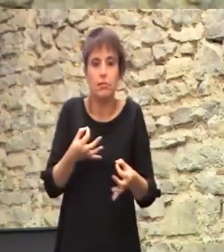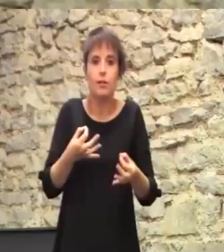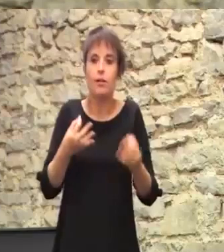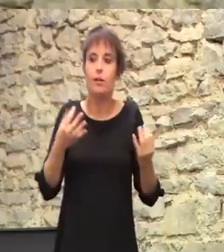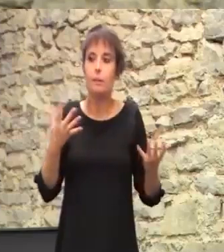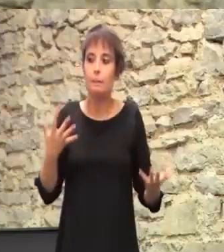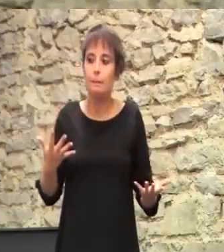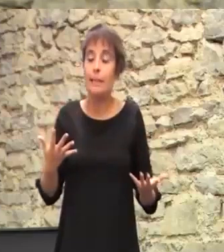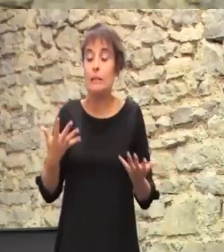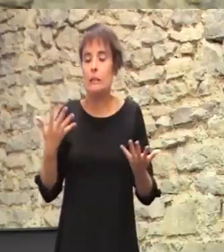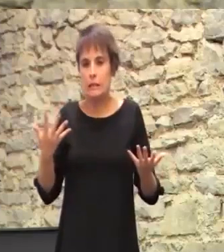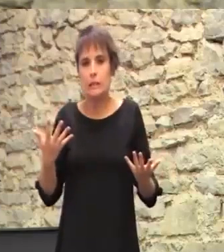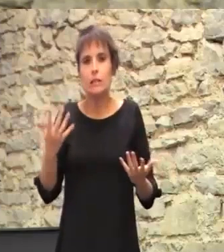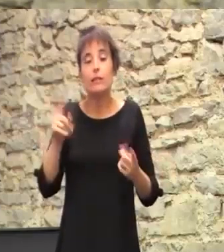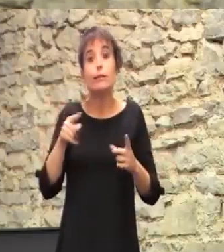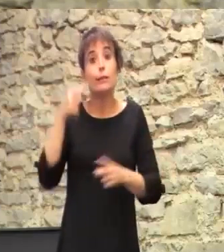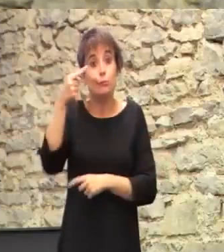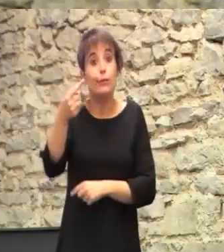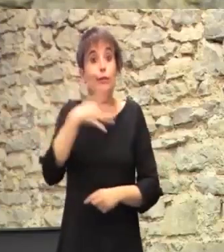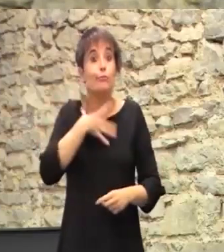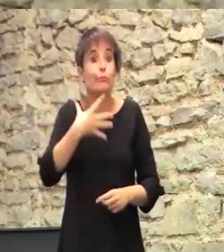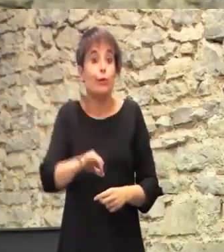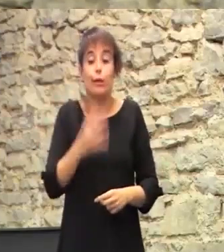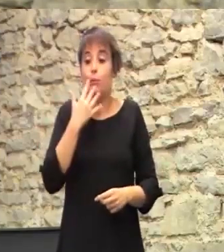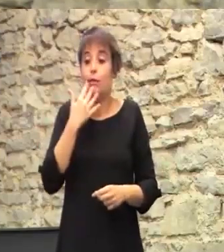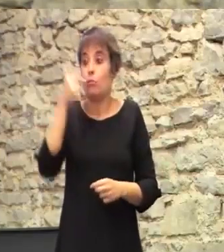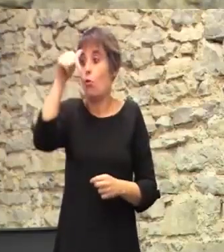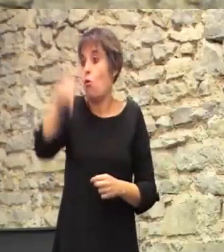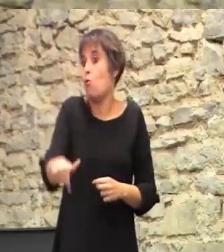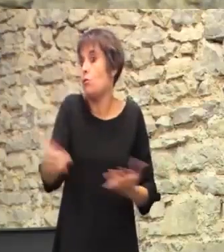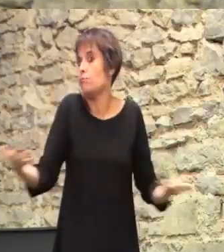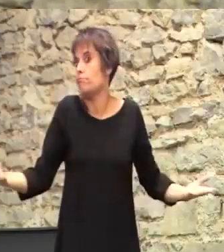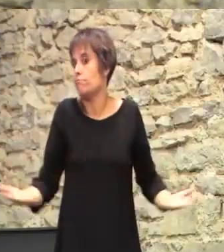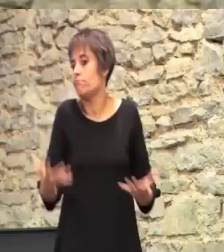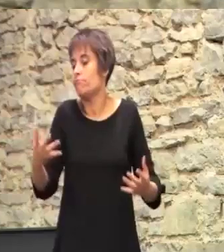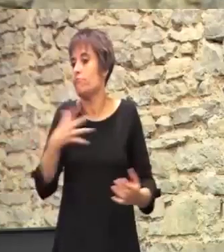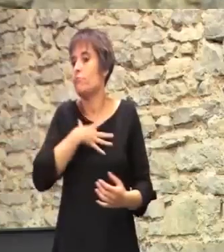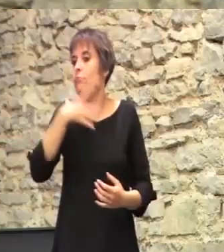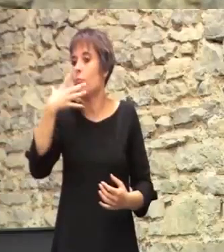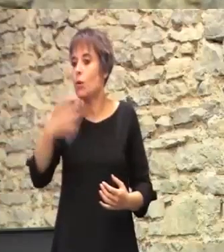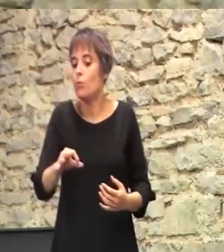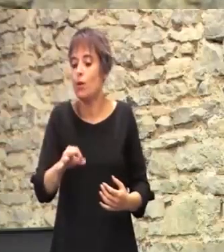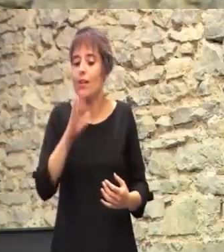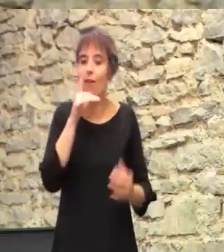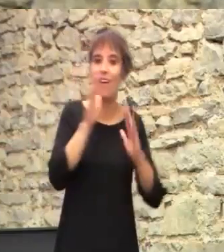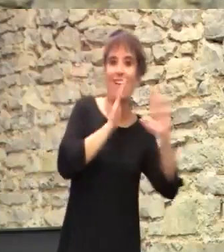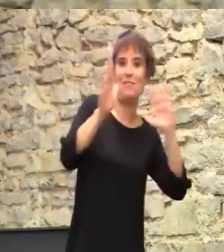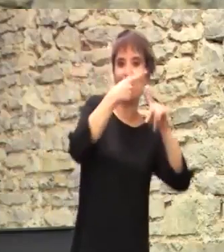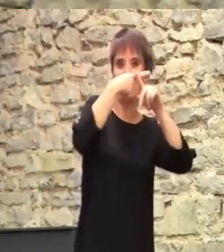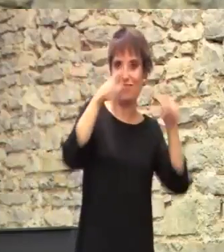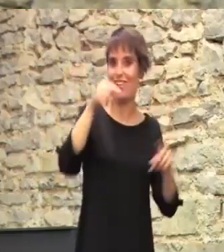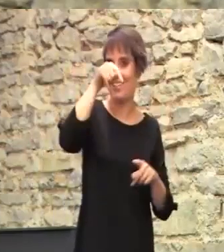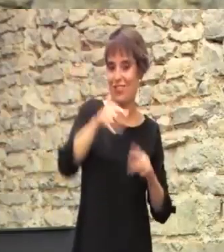claro es bastante probable que hoy podamos estar en otro momento